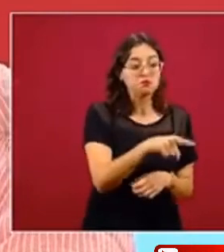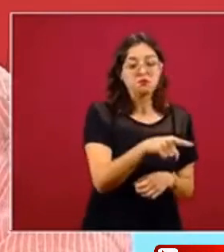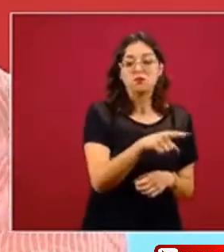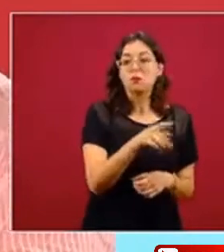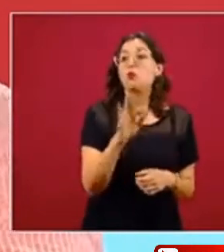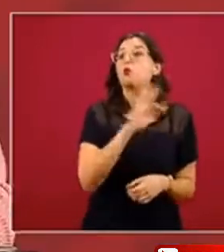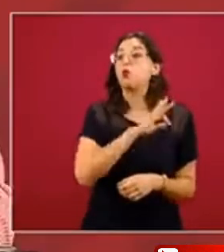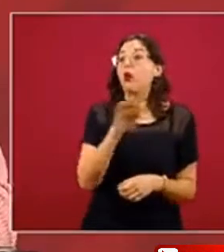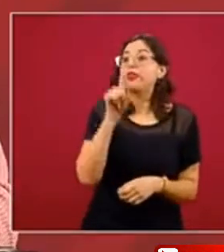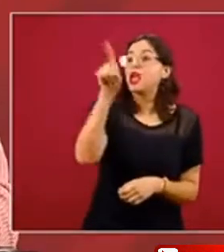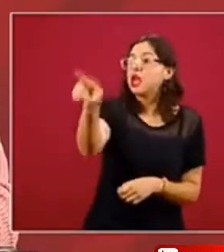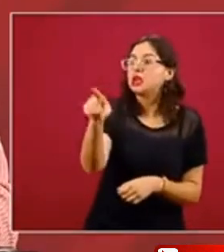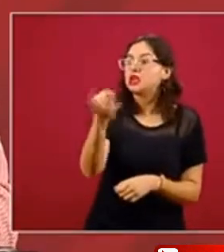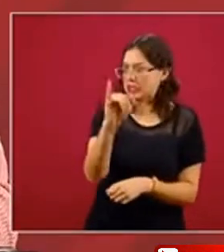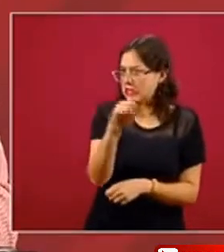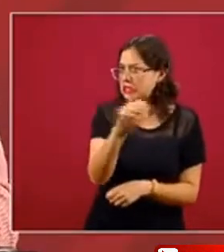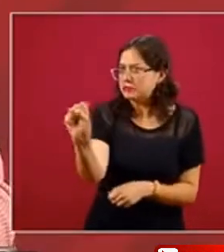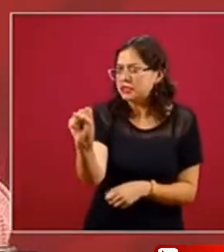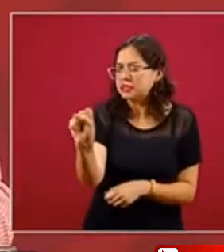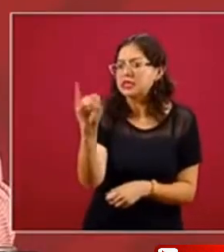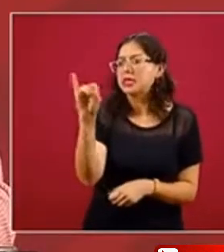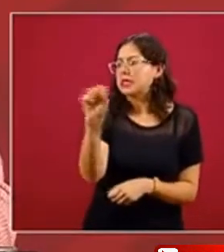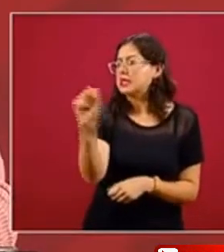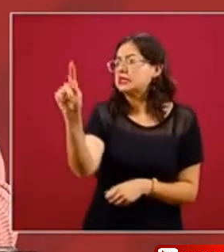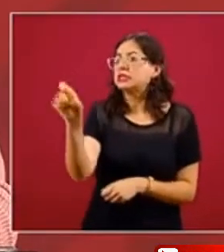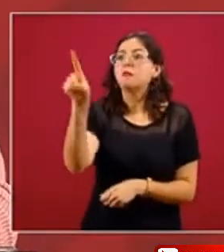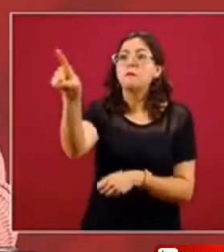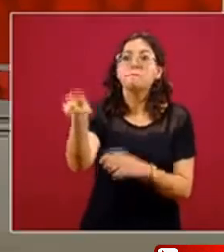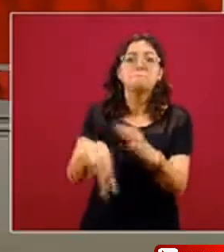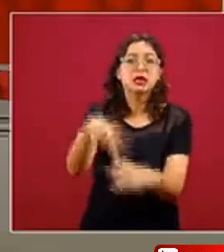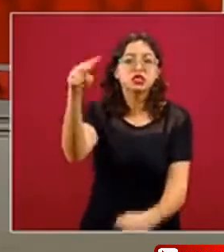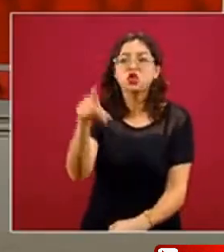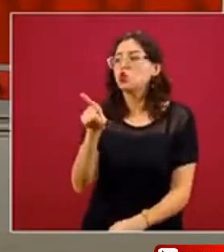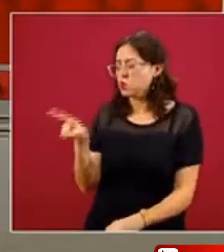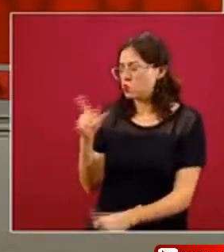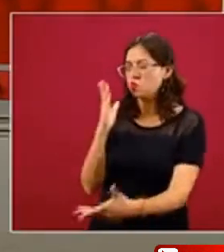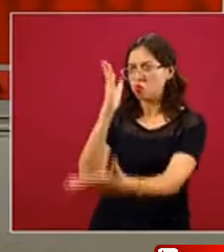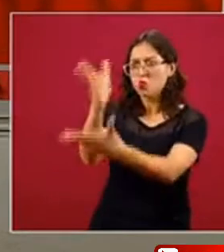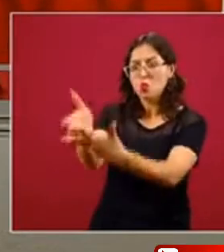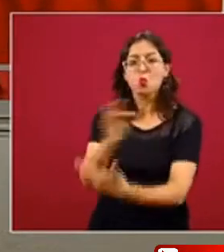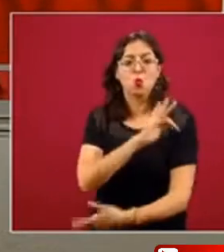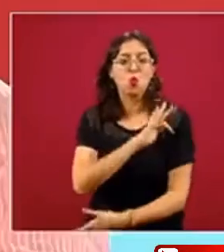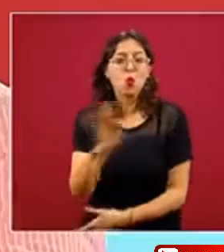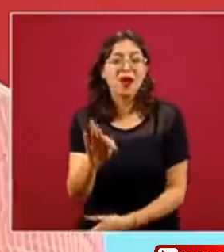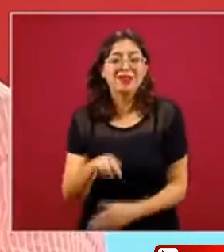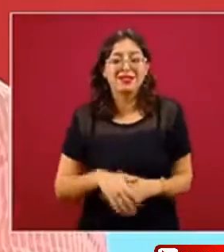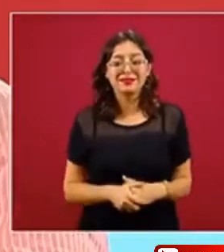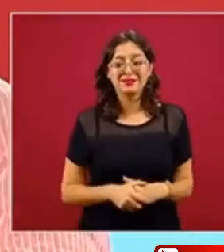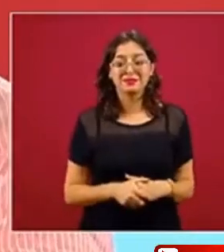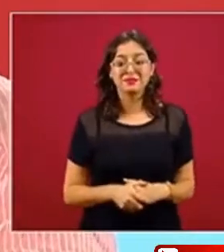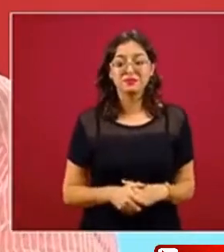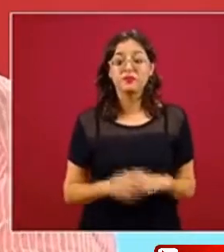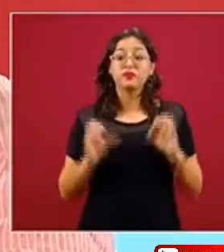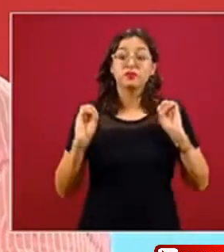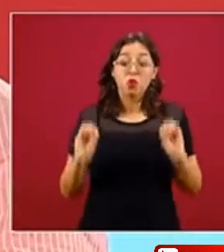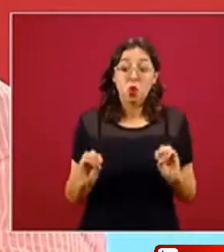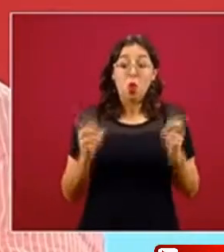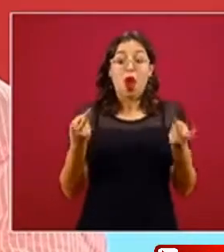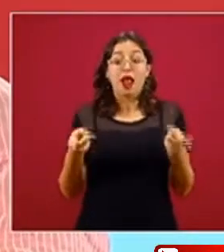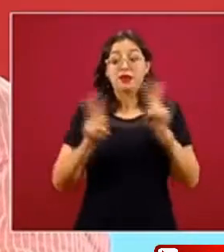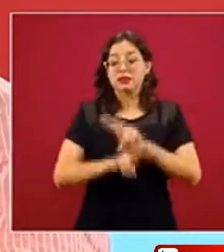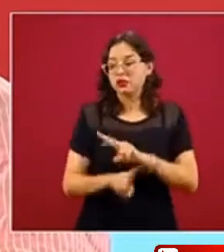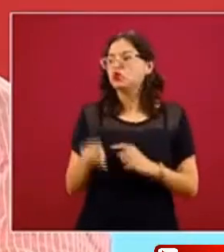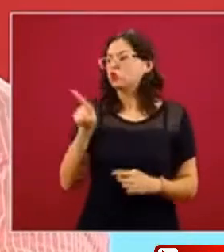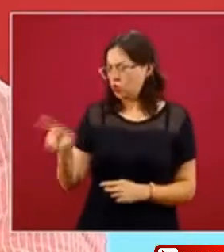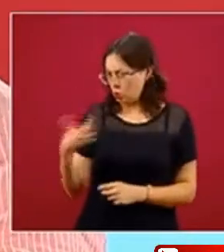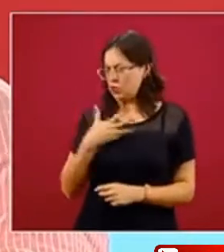ir al hospital del Seguro Social que esté vacío. O viceversa, si usted es una persona asegurada, pero resulta